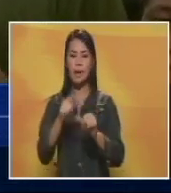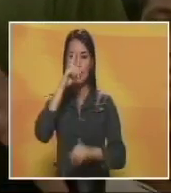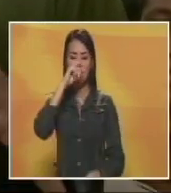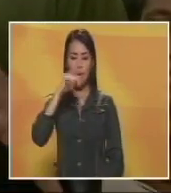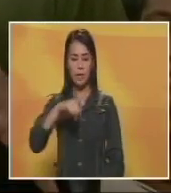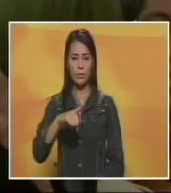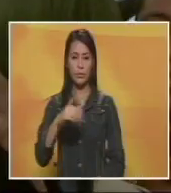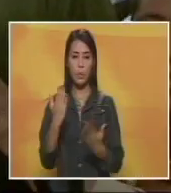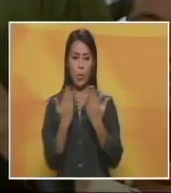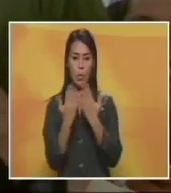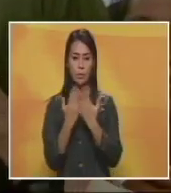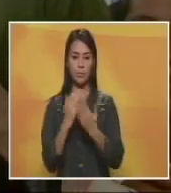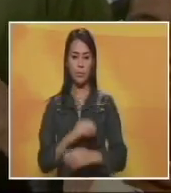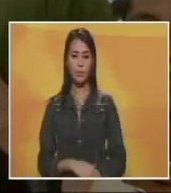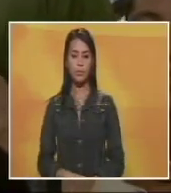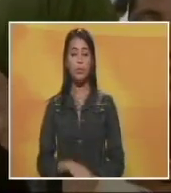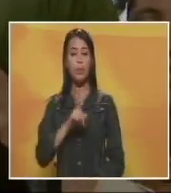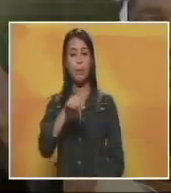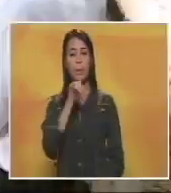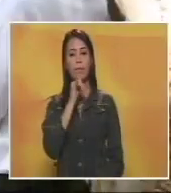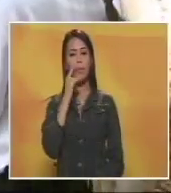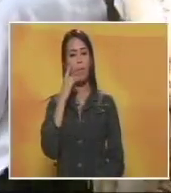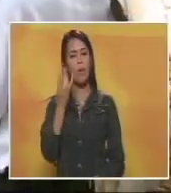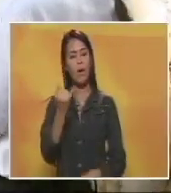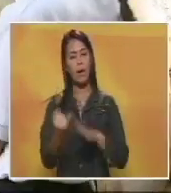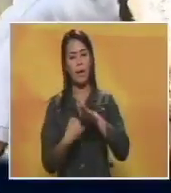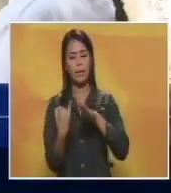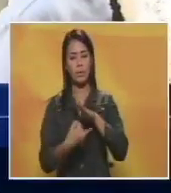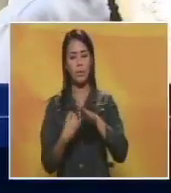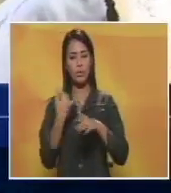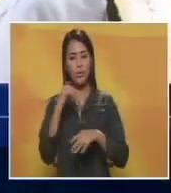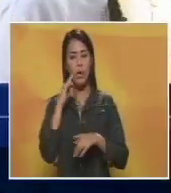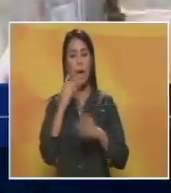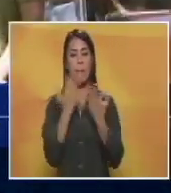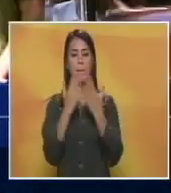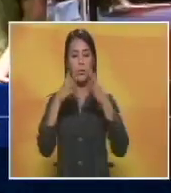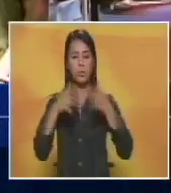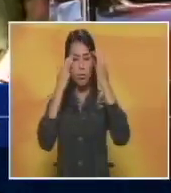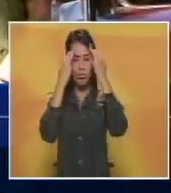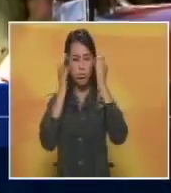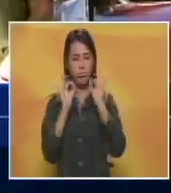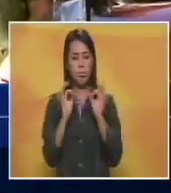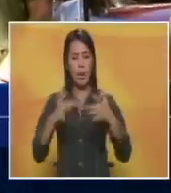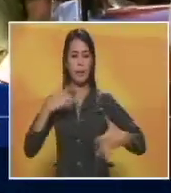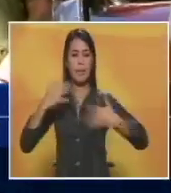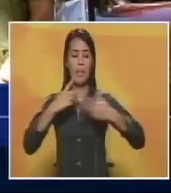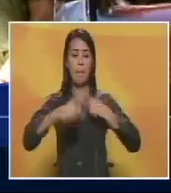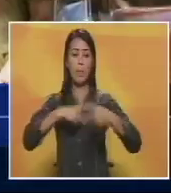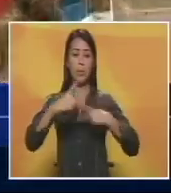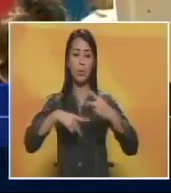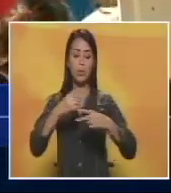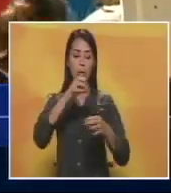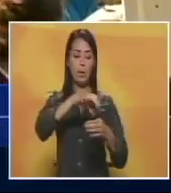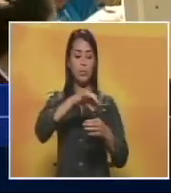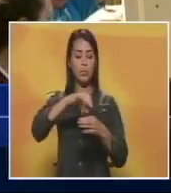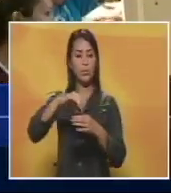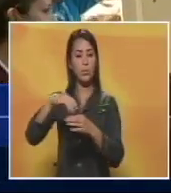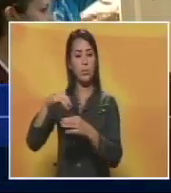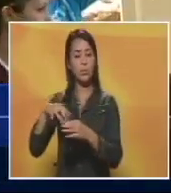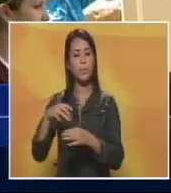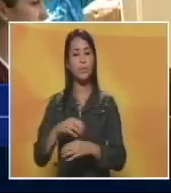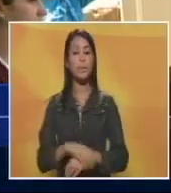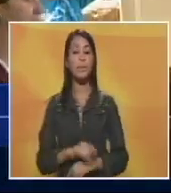año escolar. Rodríguez resaltó el hecho de que la institución cuente con alumnos capacitados en la actividad productiva a través de la siembra y que a su juicio